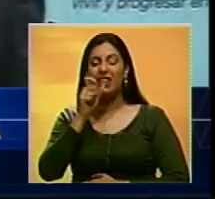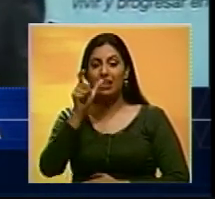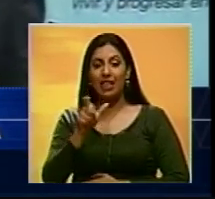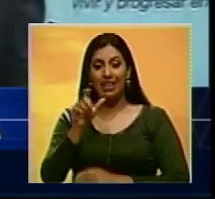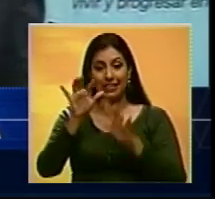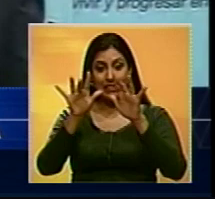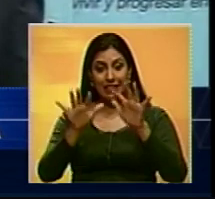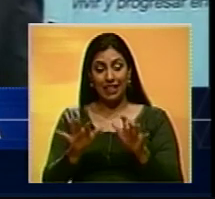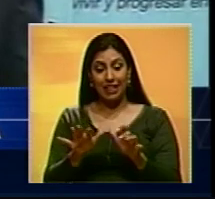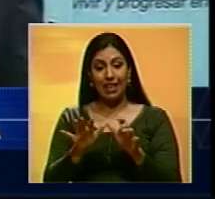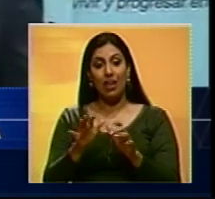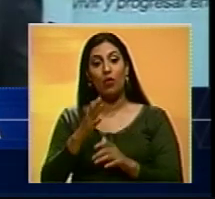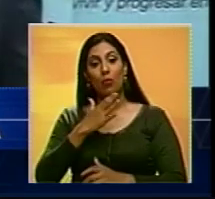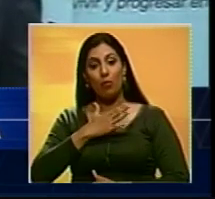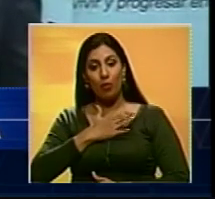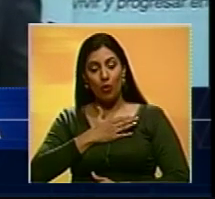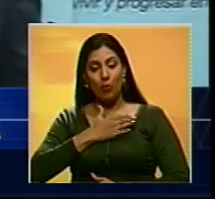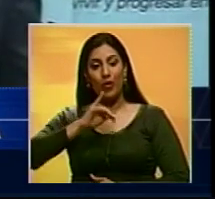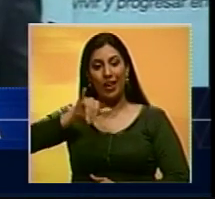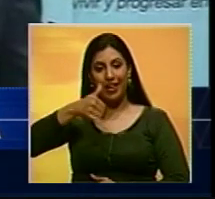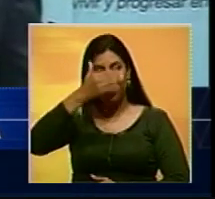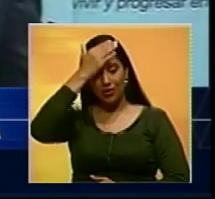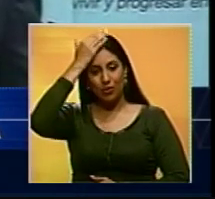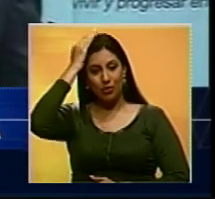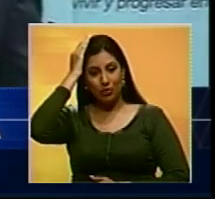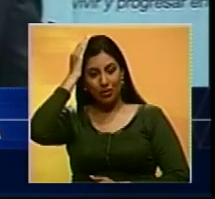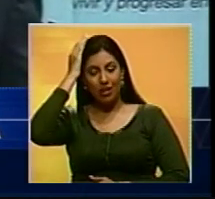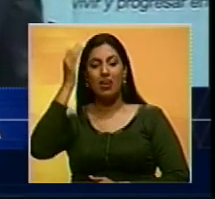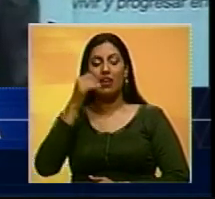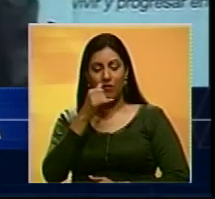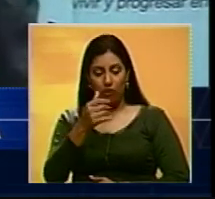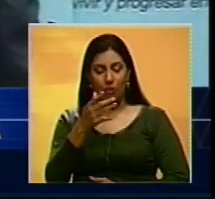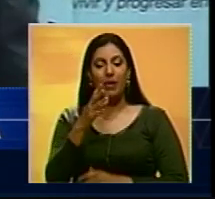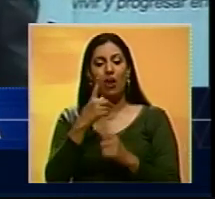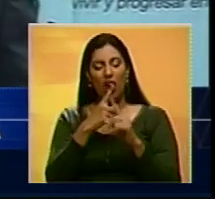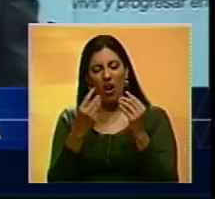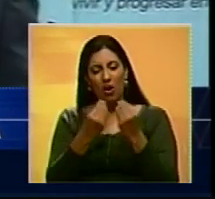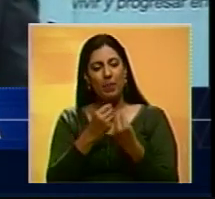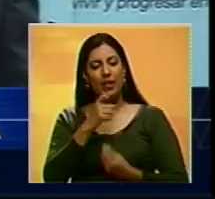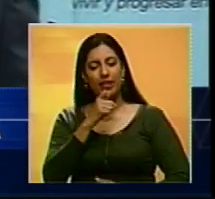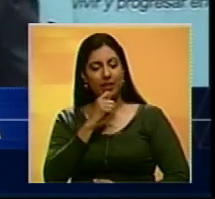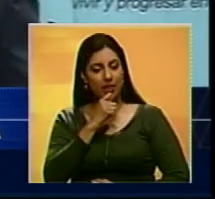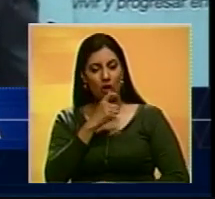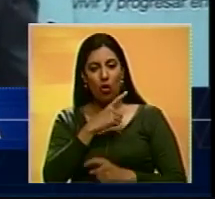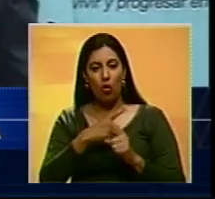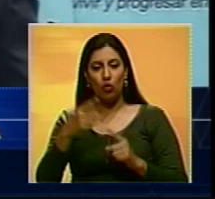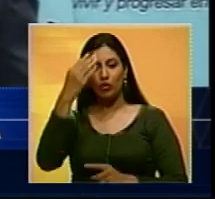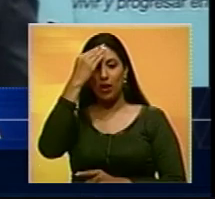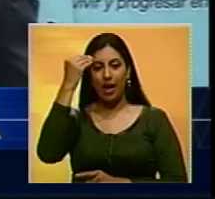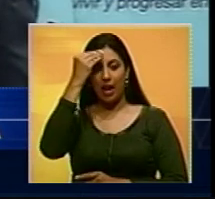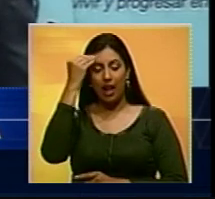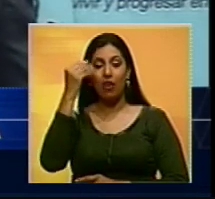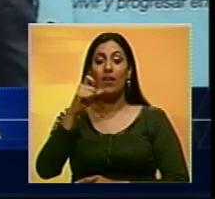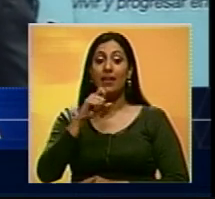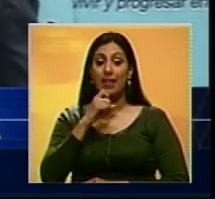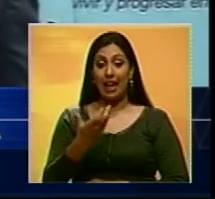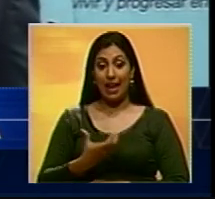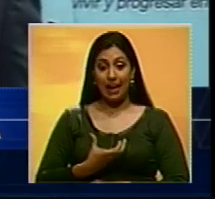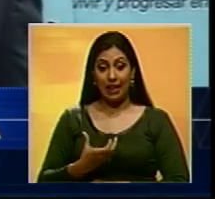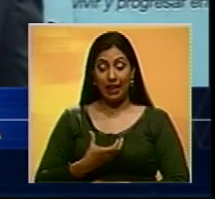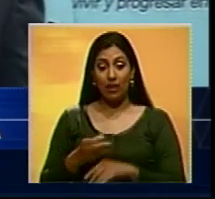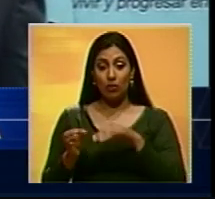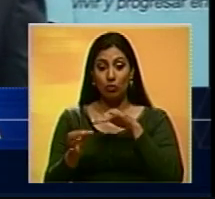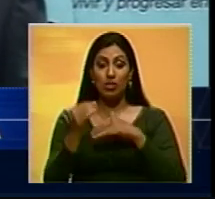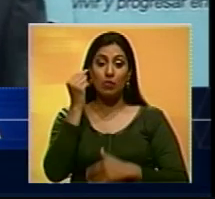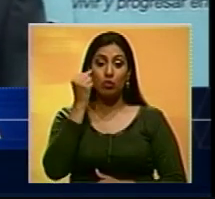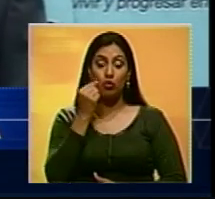el secretario ejecutivo de la Mesa de la Unidad, Jesús Torrealba, acompañado por Carlos Ocariz, alcalde del